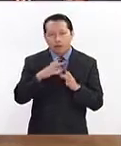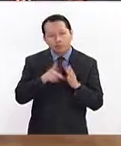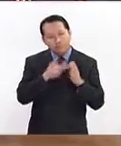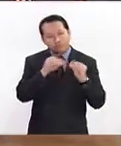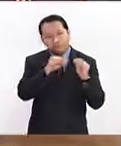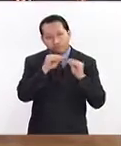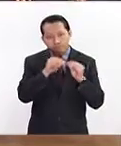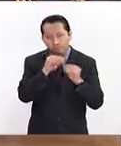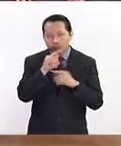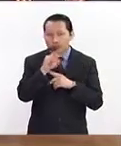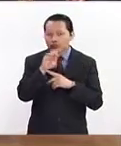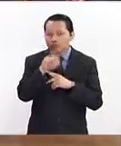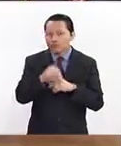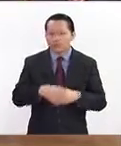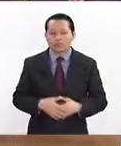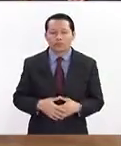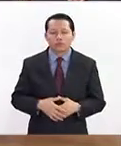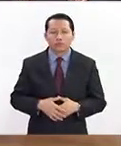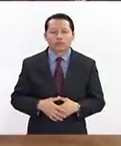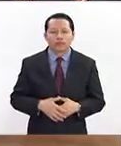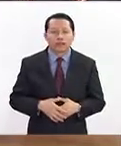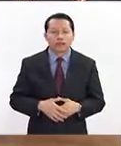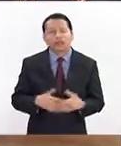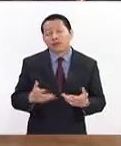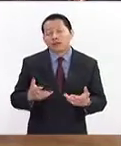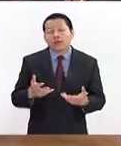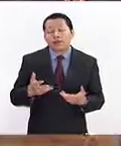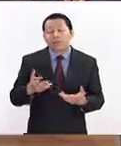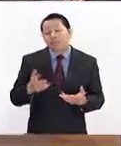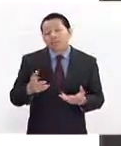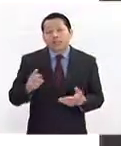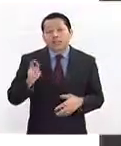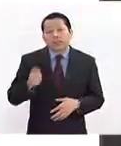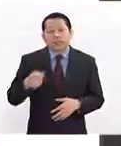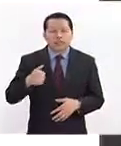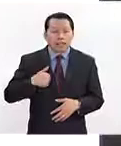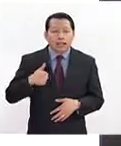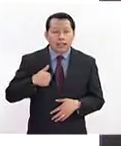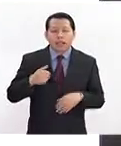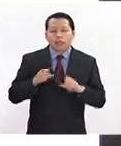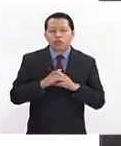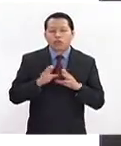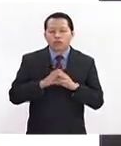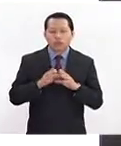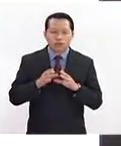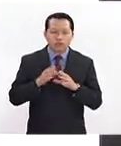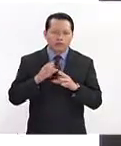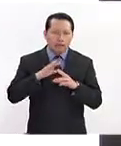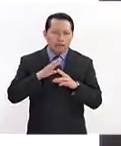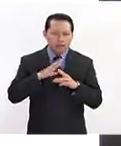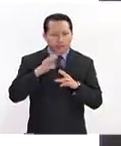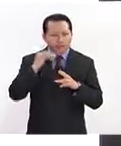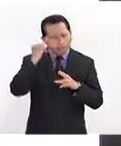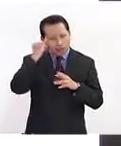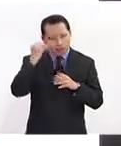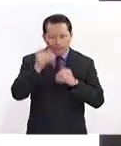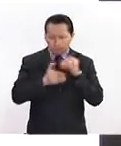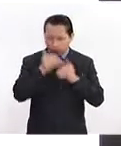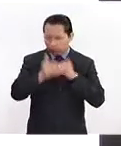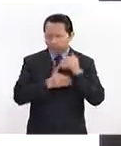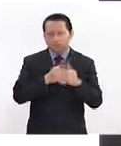renegociación del Tratado de Libre Comercio? Bueno, Canadá tiene yo creo que una de las posiciones más progresivas de los tres